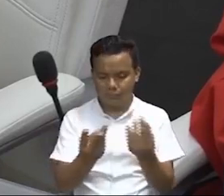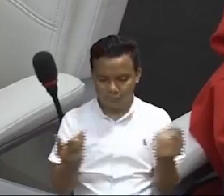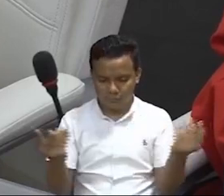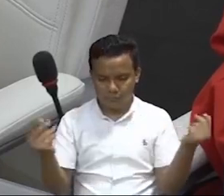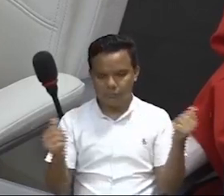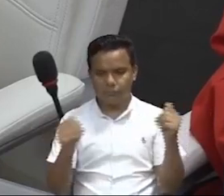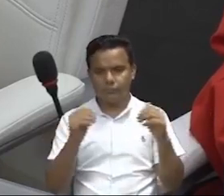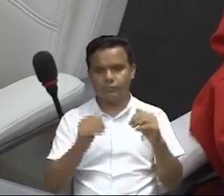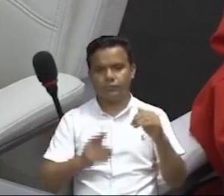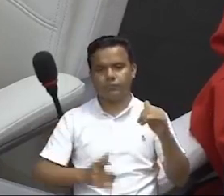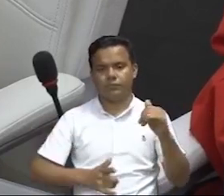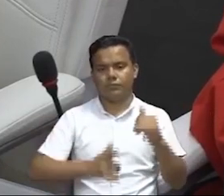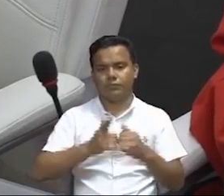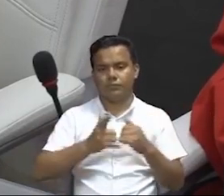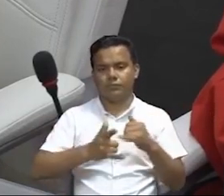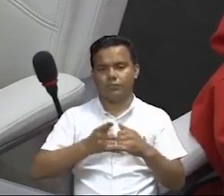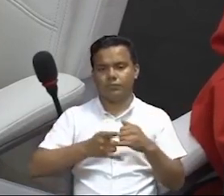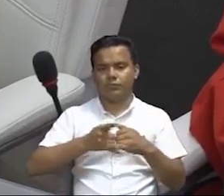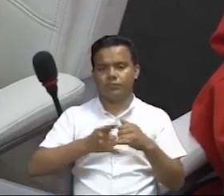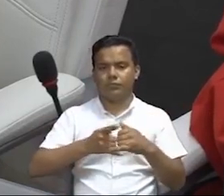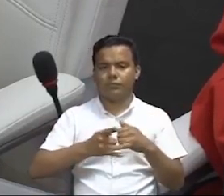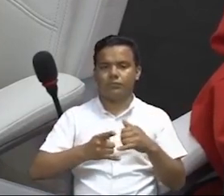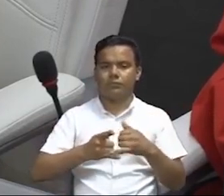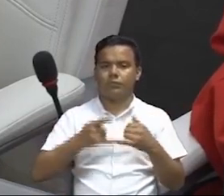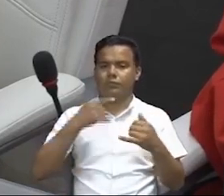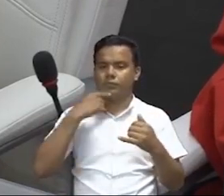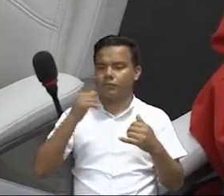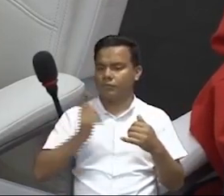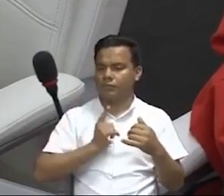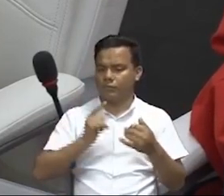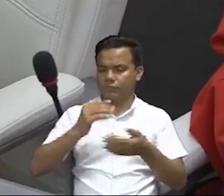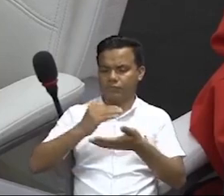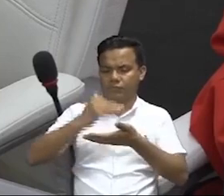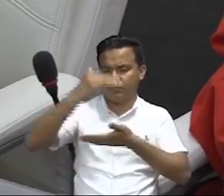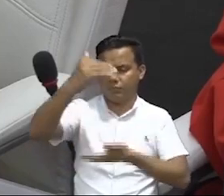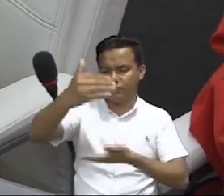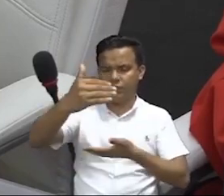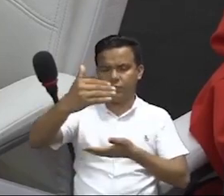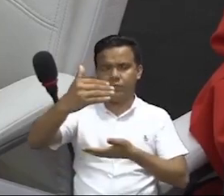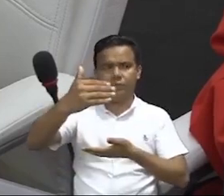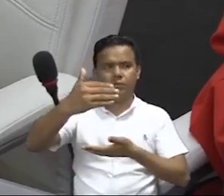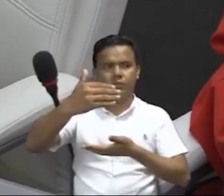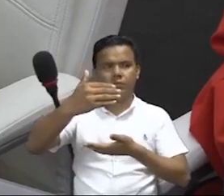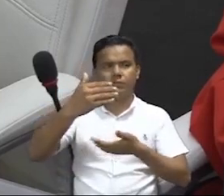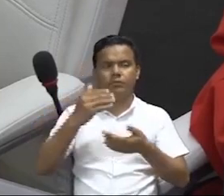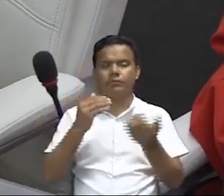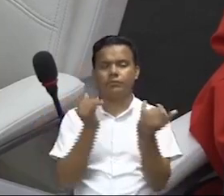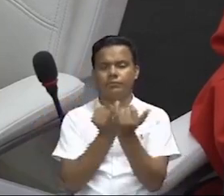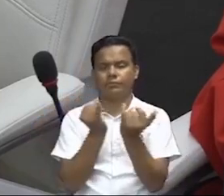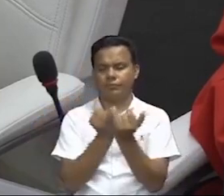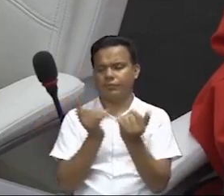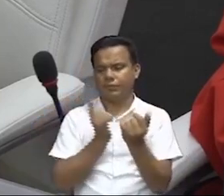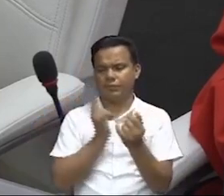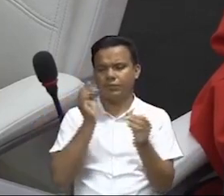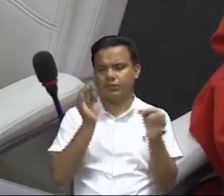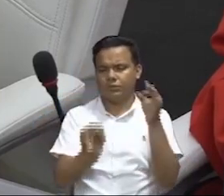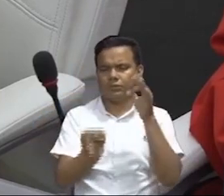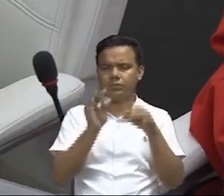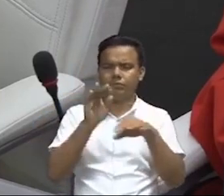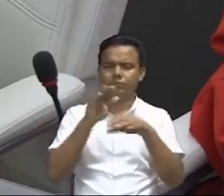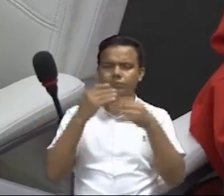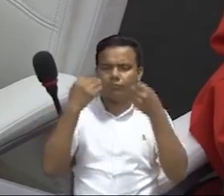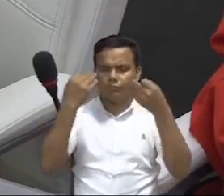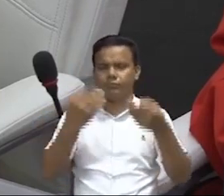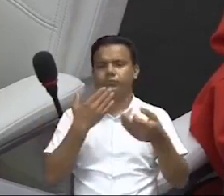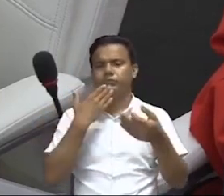de género. Las mujeres contamos con título de propiedad, lo que nos da seguridad jurídica.